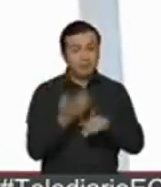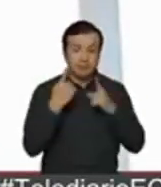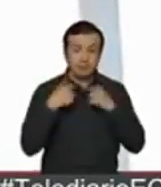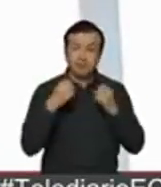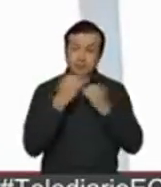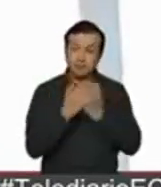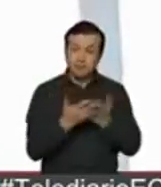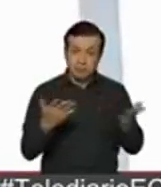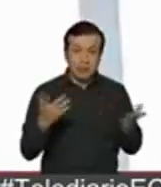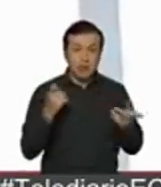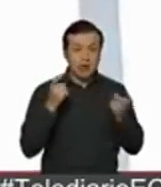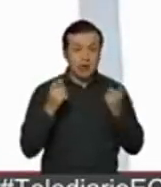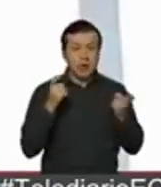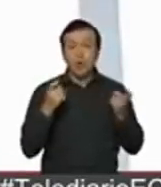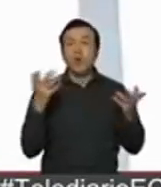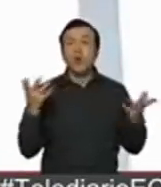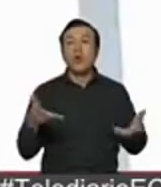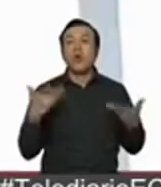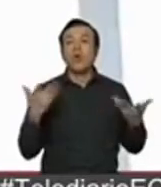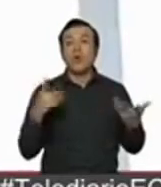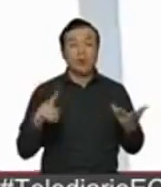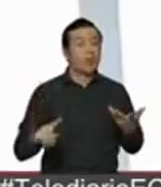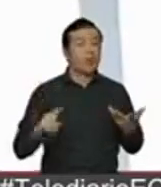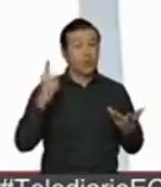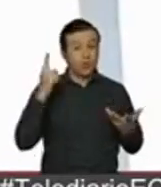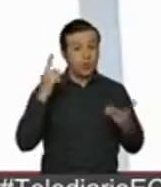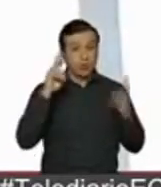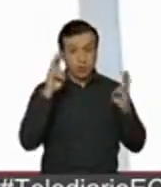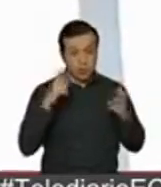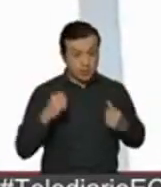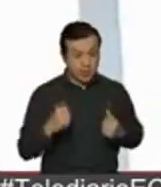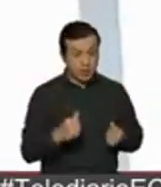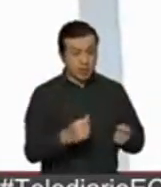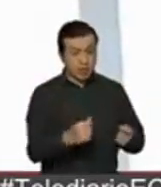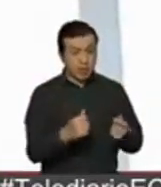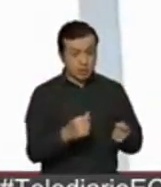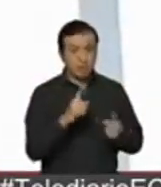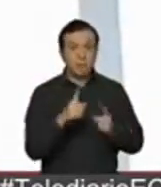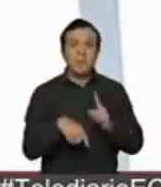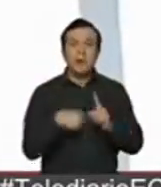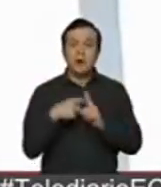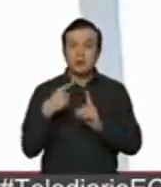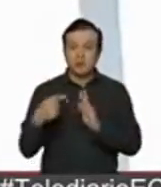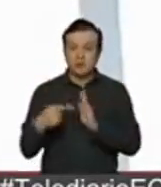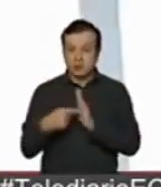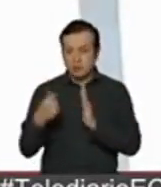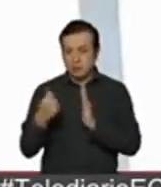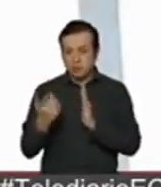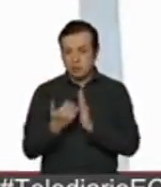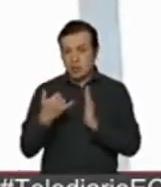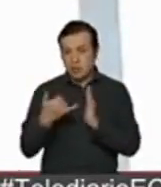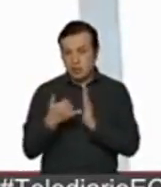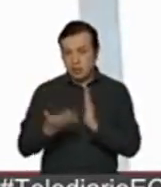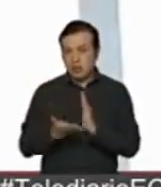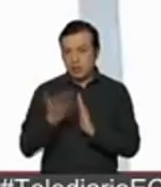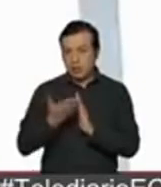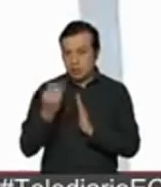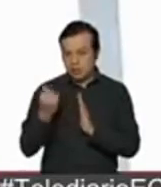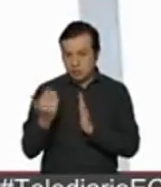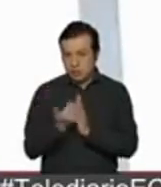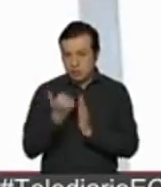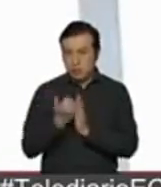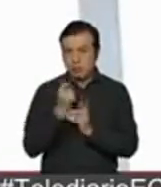que el ajuste fiscal no puede recaer exclusivamente en el lado del gasto, sino que tiene que verse complementado por un incremento en los ingresos. Y aquí voy a